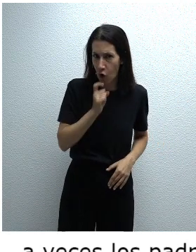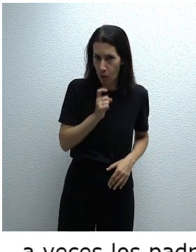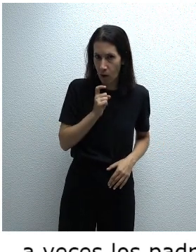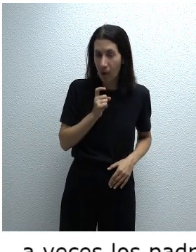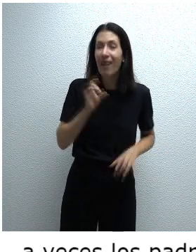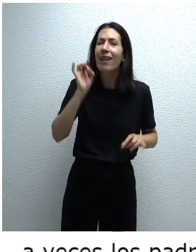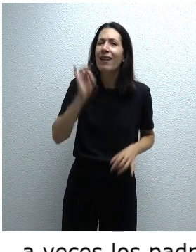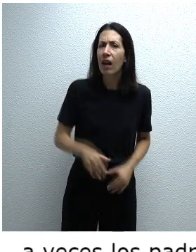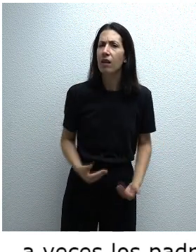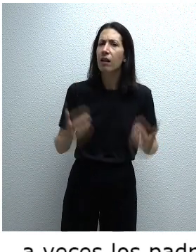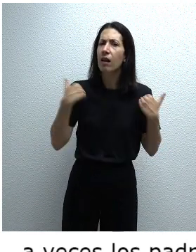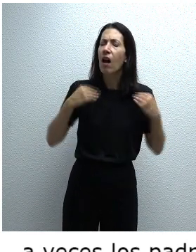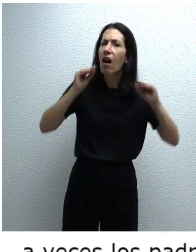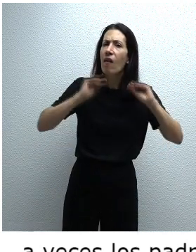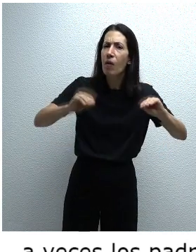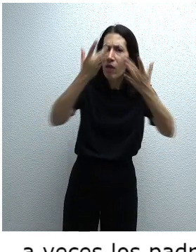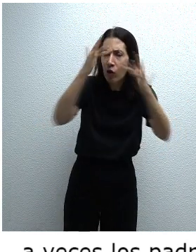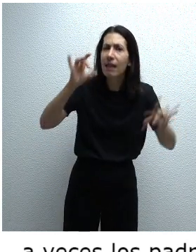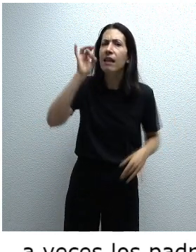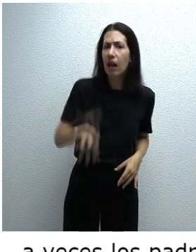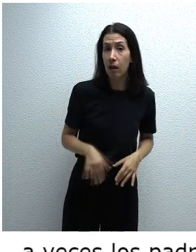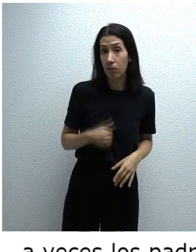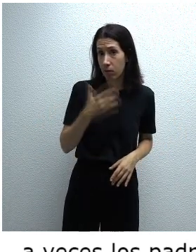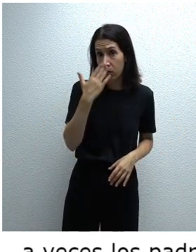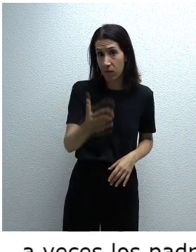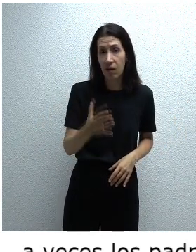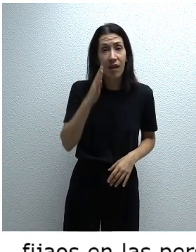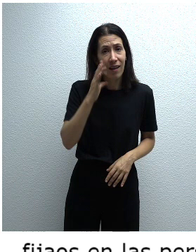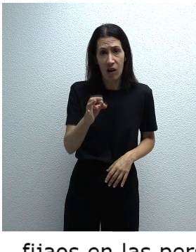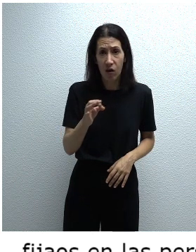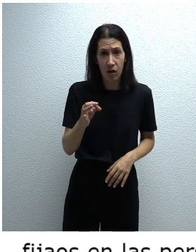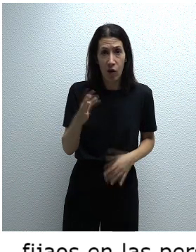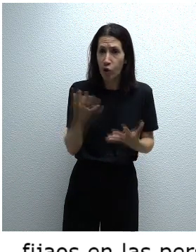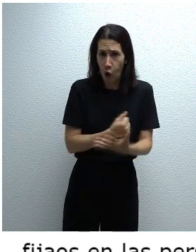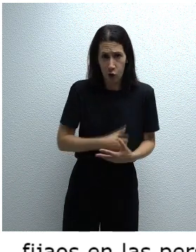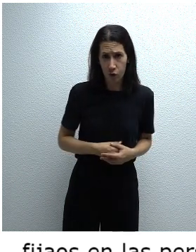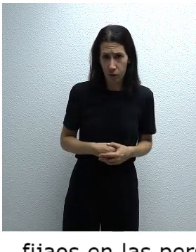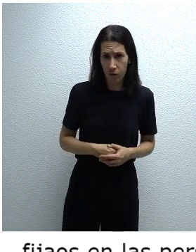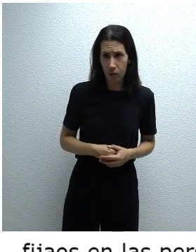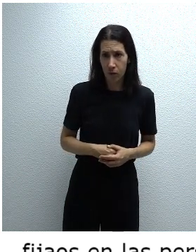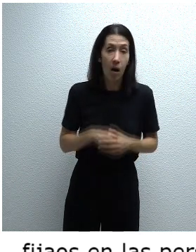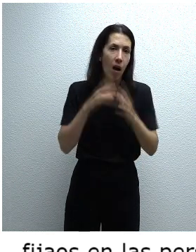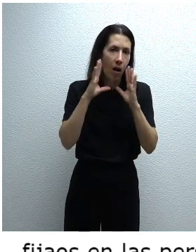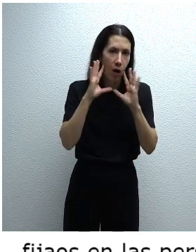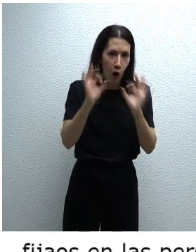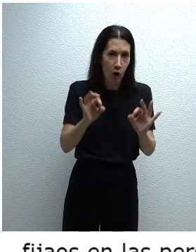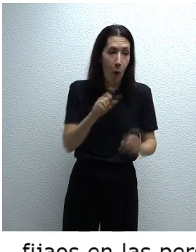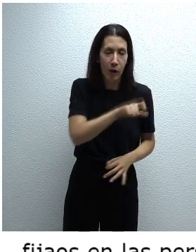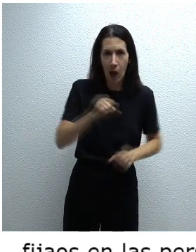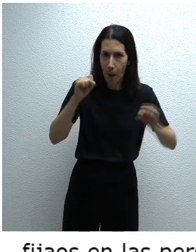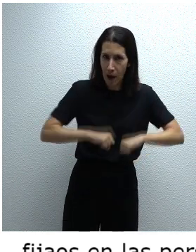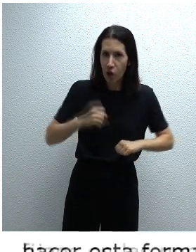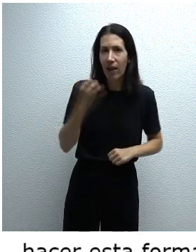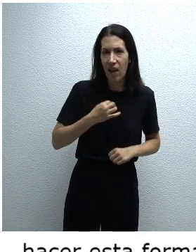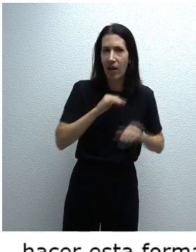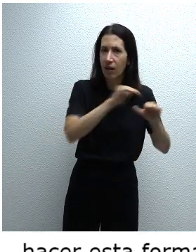esta formación y este cambio de mentalidad? Pues sinceramente creo que lo tenemos que hacer entre todos. Desde luego las propias personas mayores